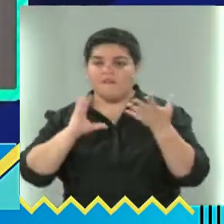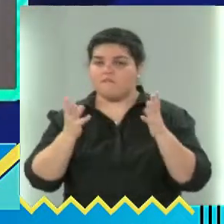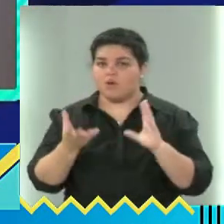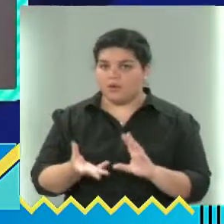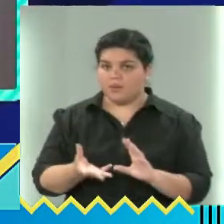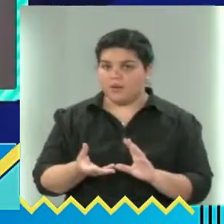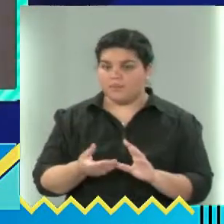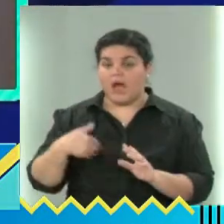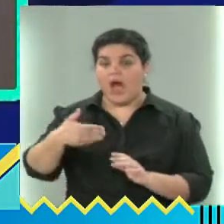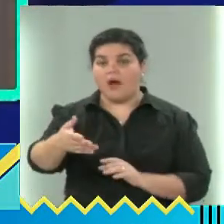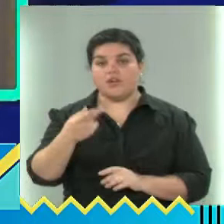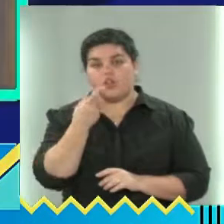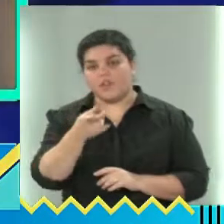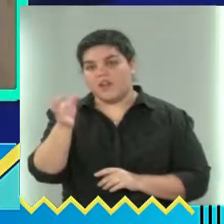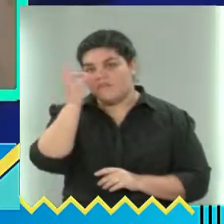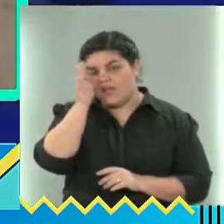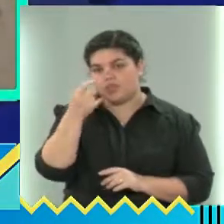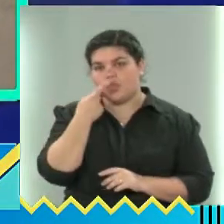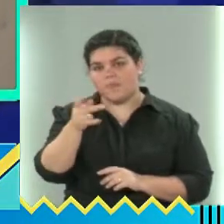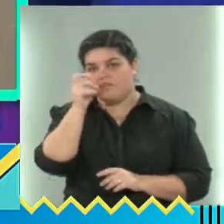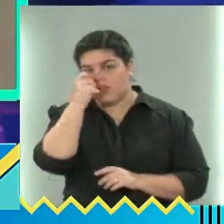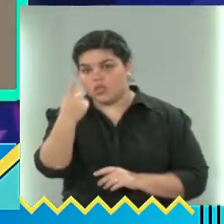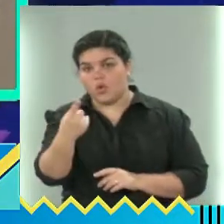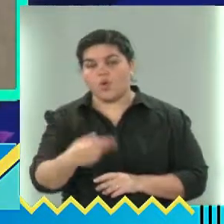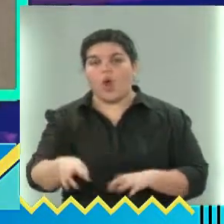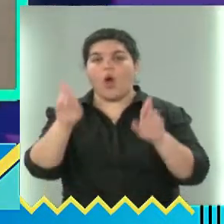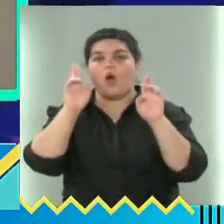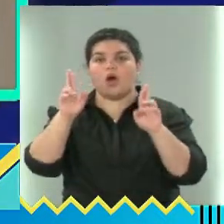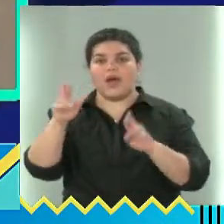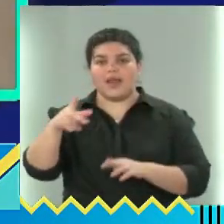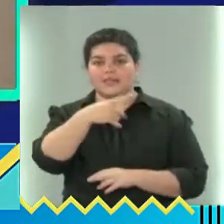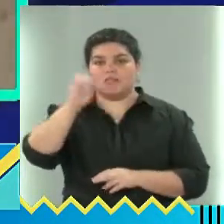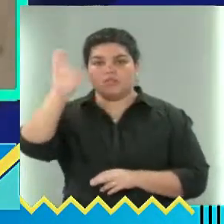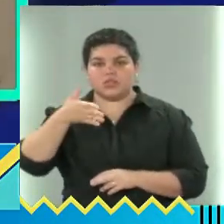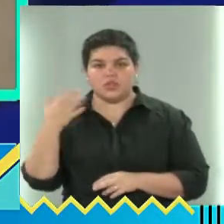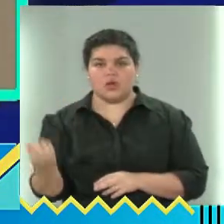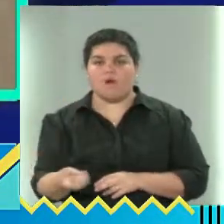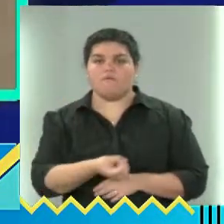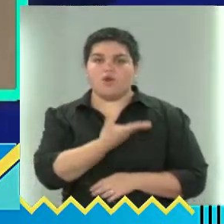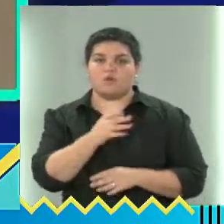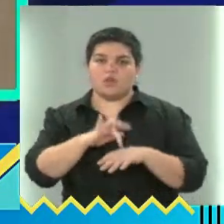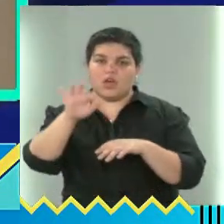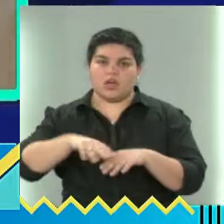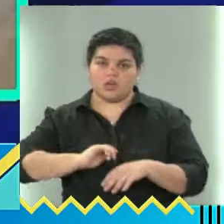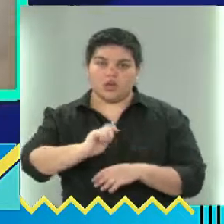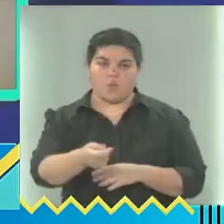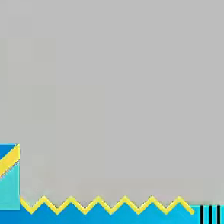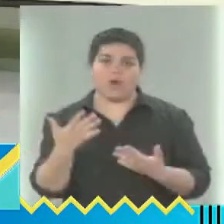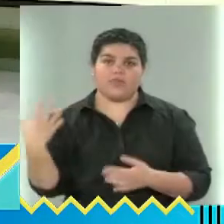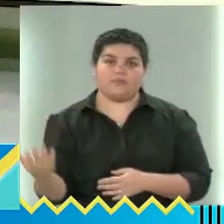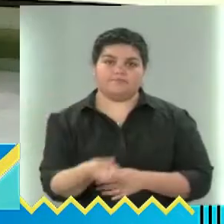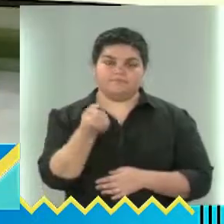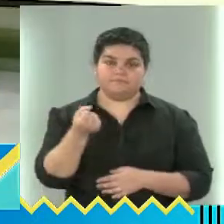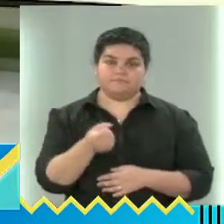en qué 2020, 2021, si podemos llegar a este número del 100% de donantes voluntarios. Y sobre